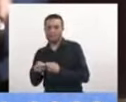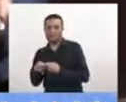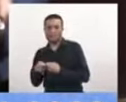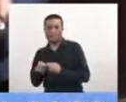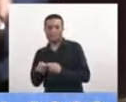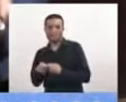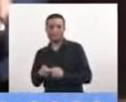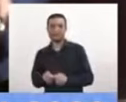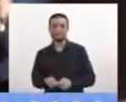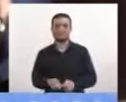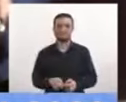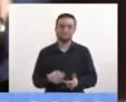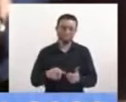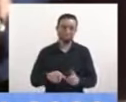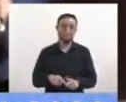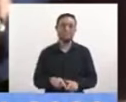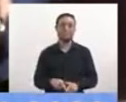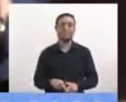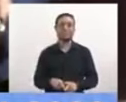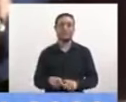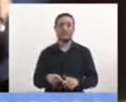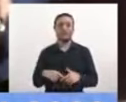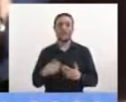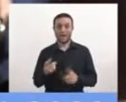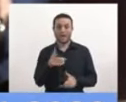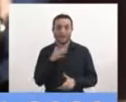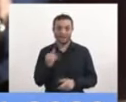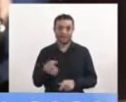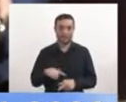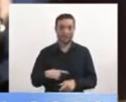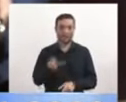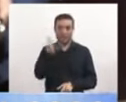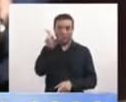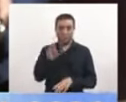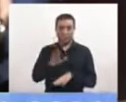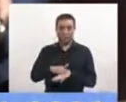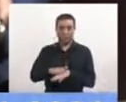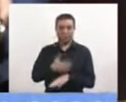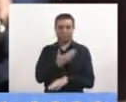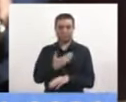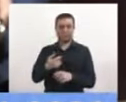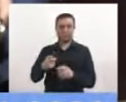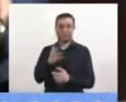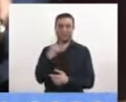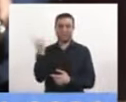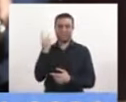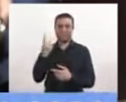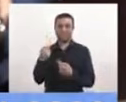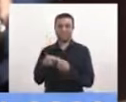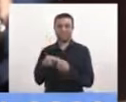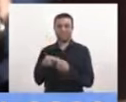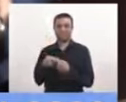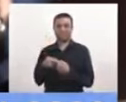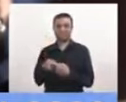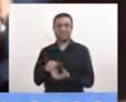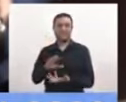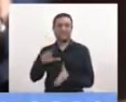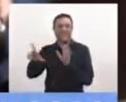muy buena ley de defensa de la competencia para hacer lo que se debe hacer en casos de abusos del sector